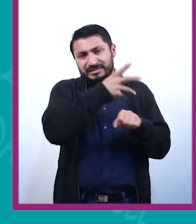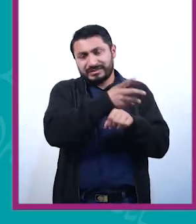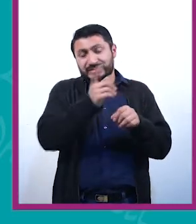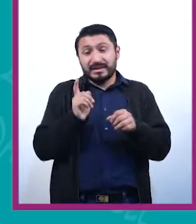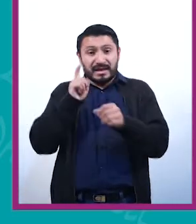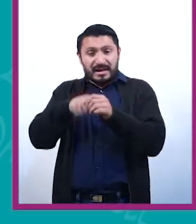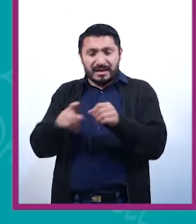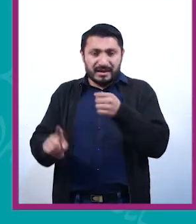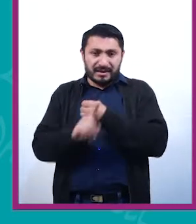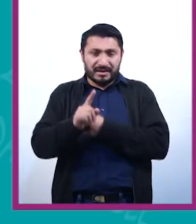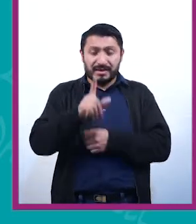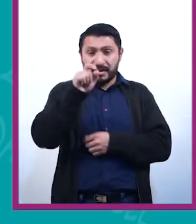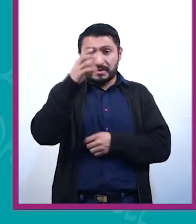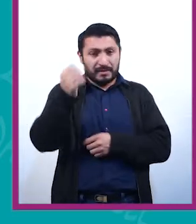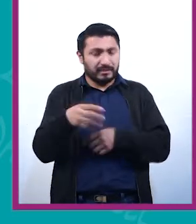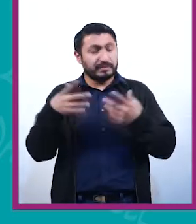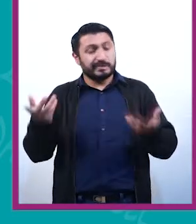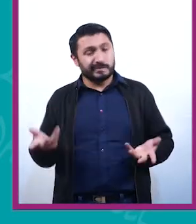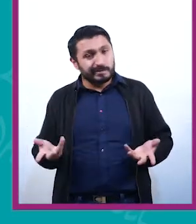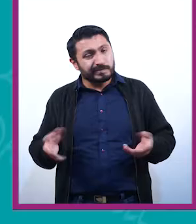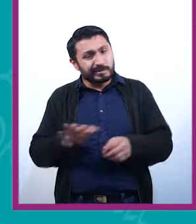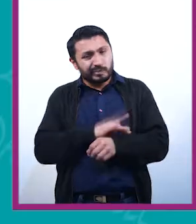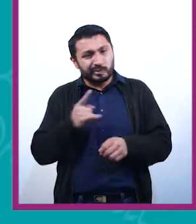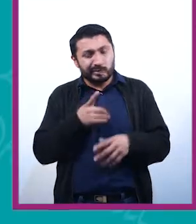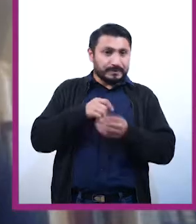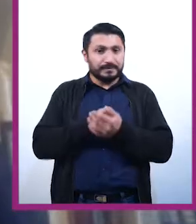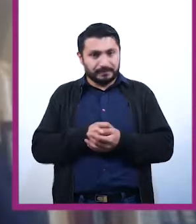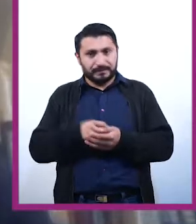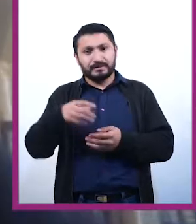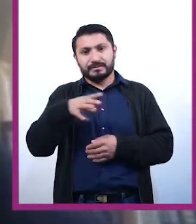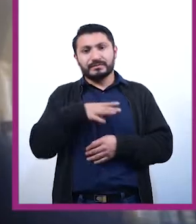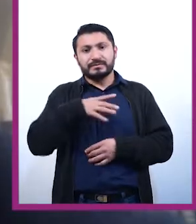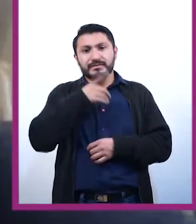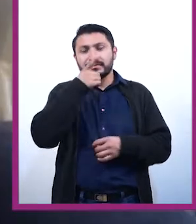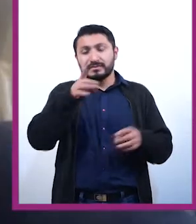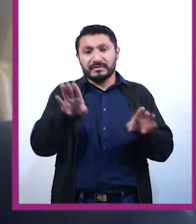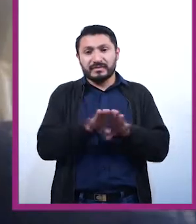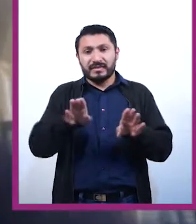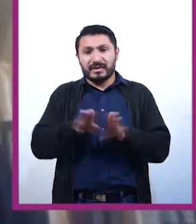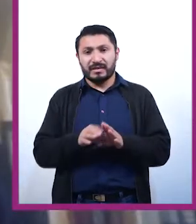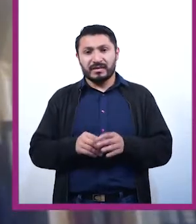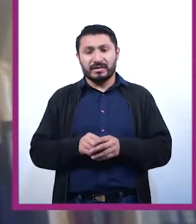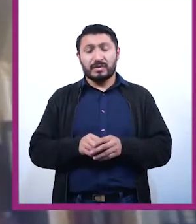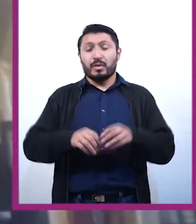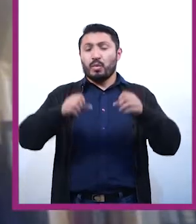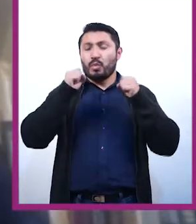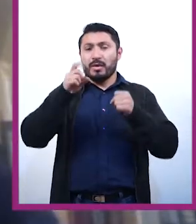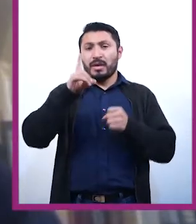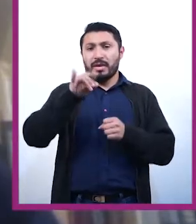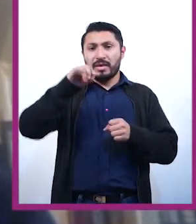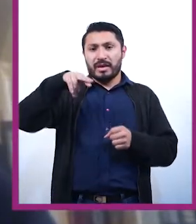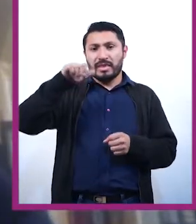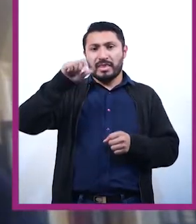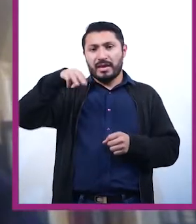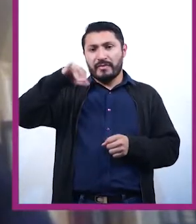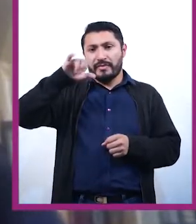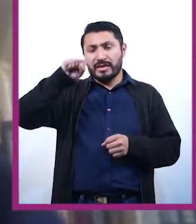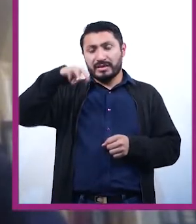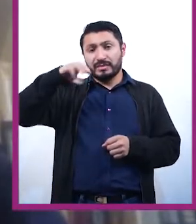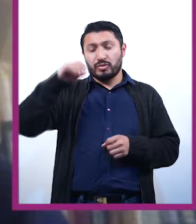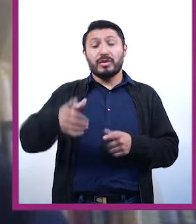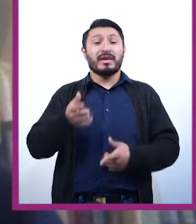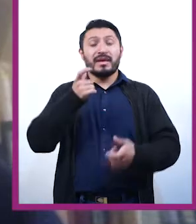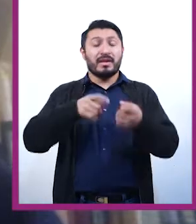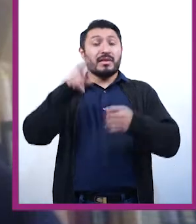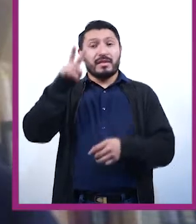breve, Estados Unidos entra en la crisis del 29. Por un lado estaba, digamos, el fuerte dinamismo de